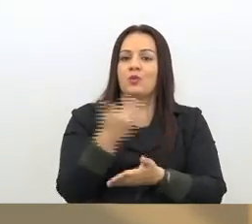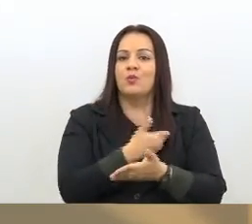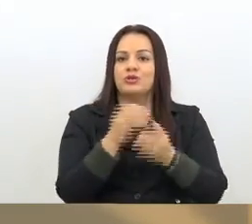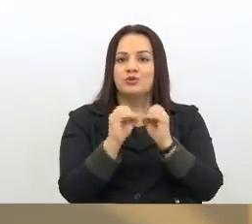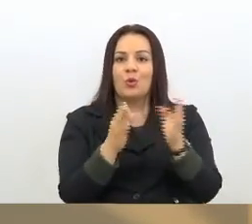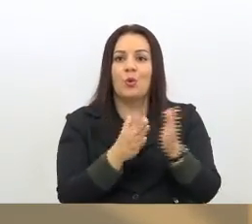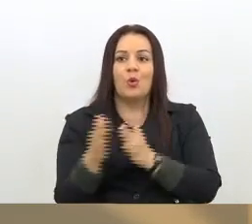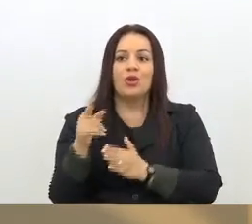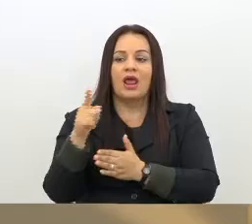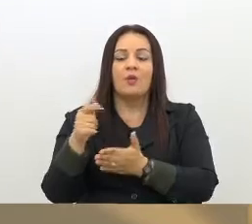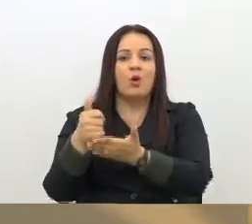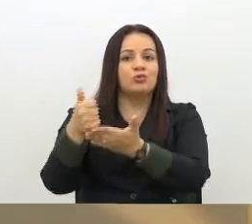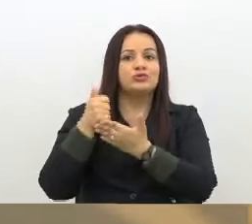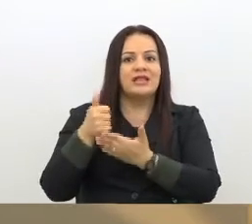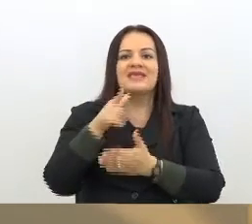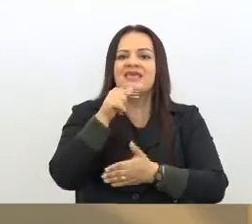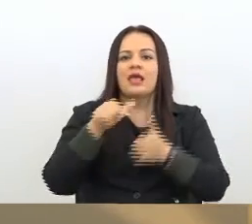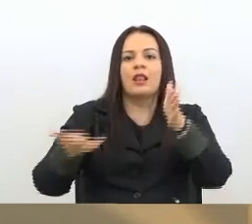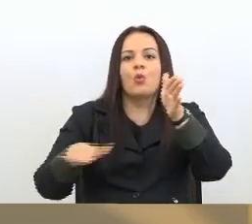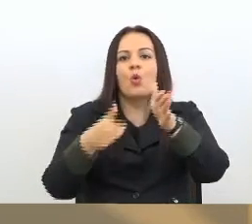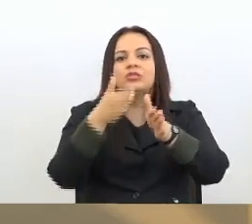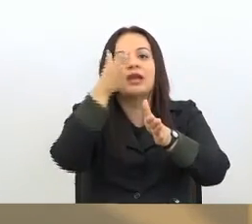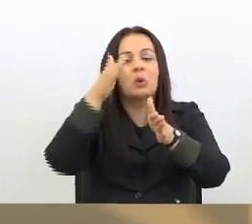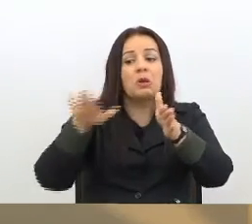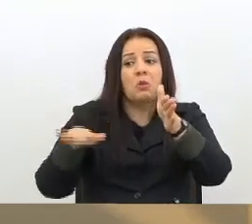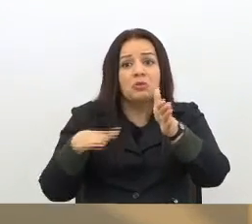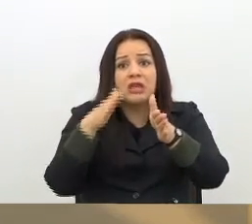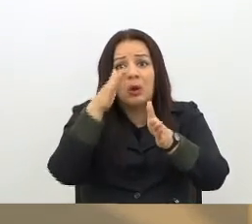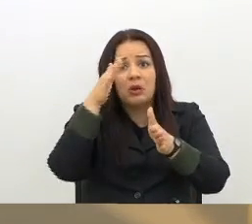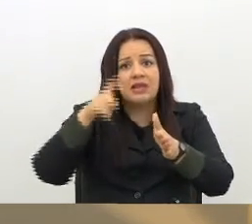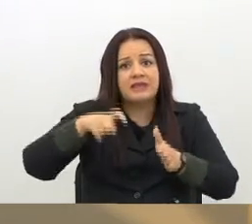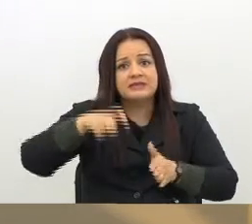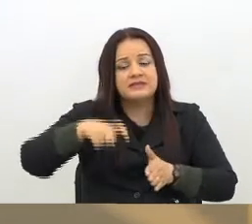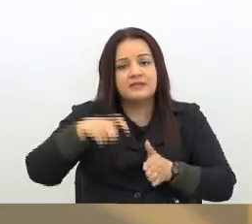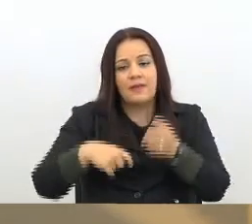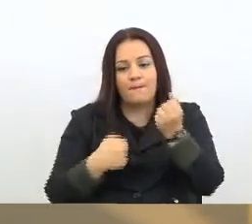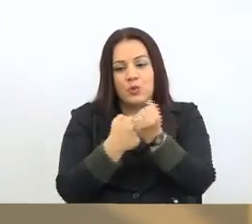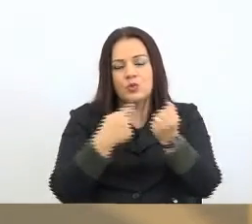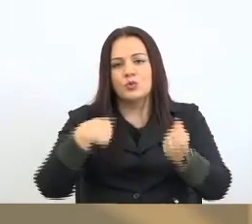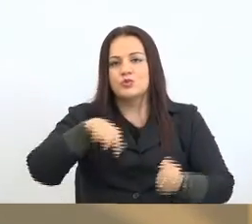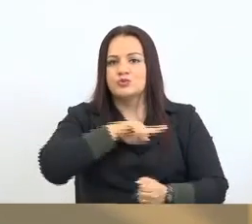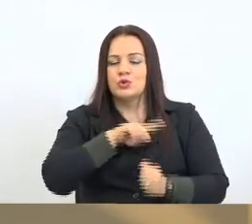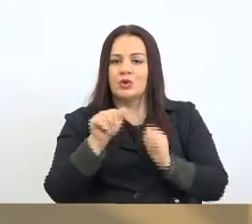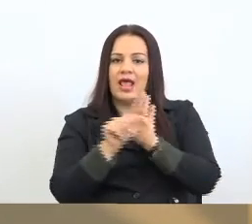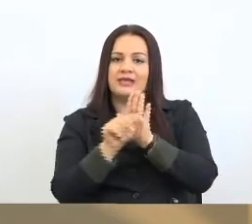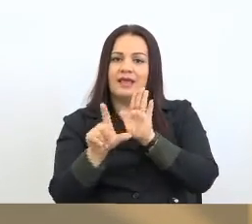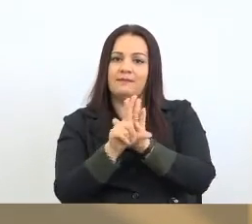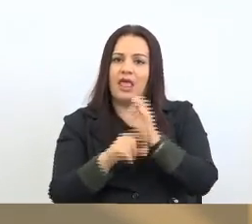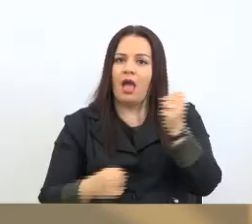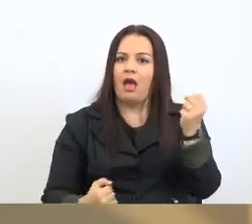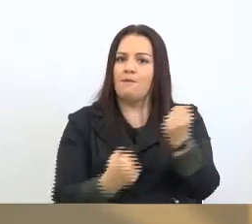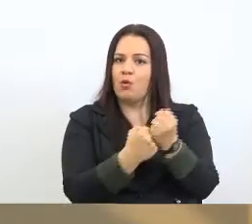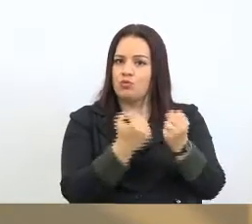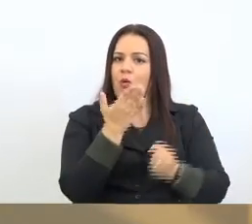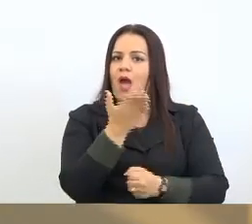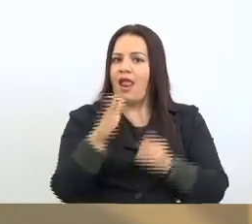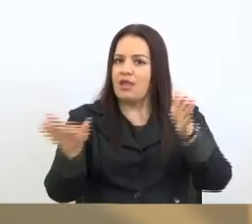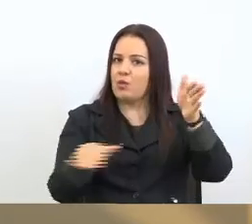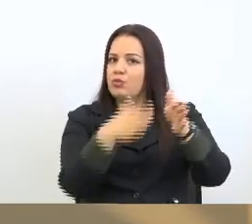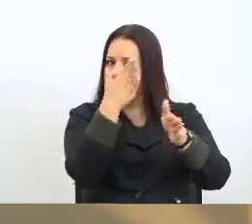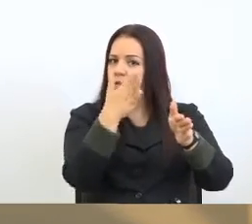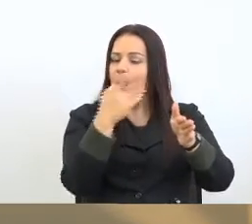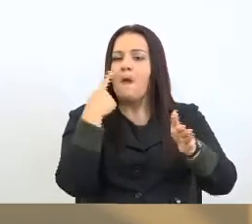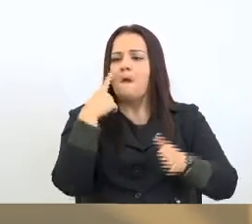Contraloría. Y si la Contraloría necesita apoyo, aquí está la Asamblea Legislativa para darle ese apoyo. Para